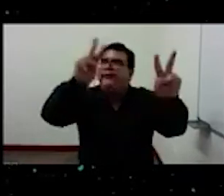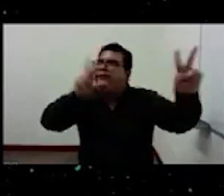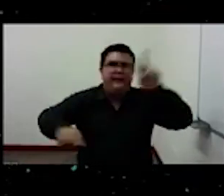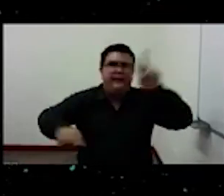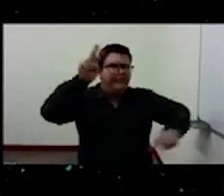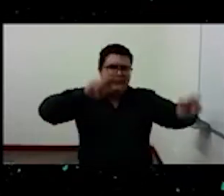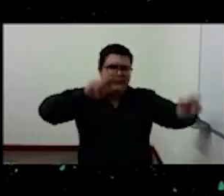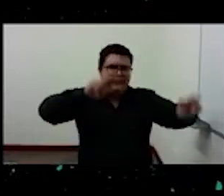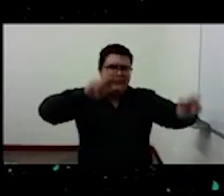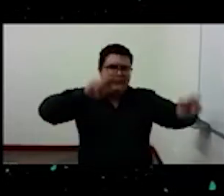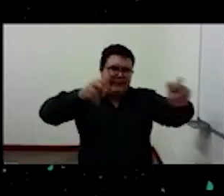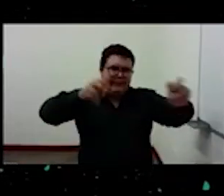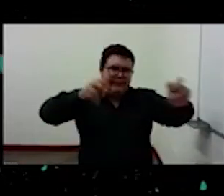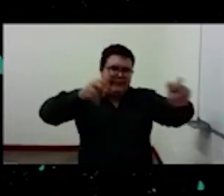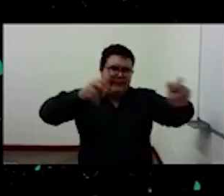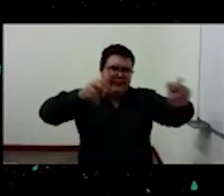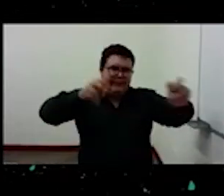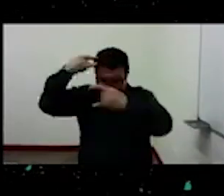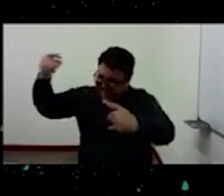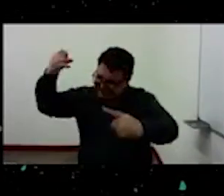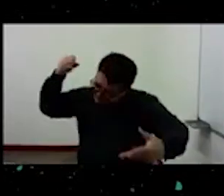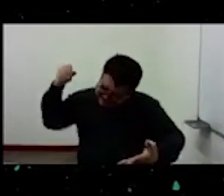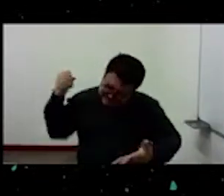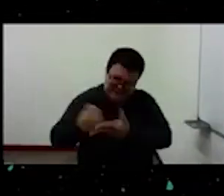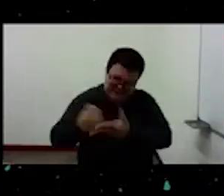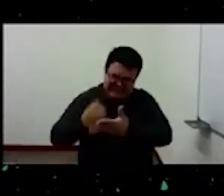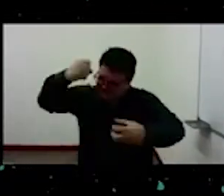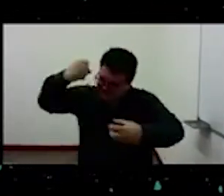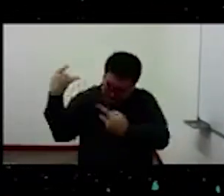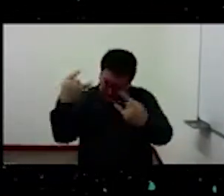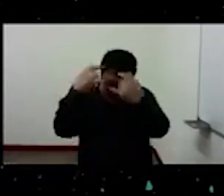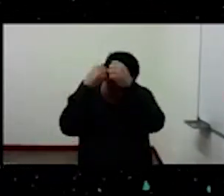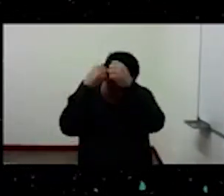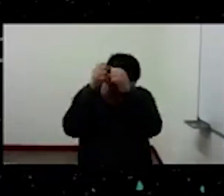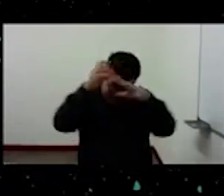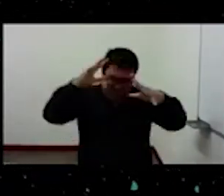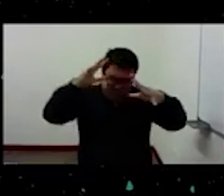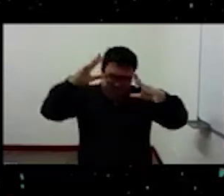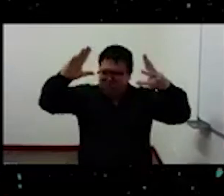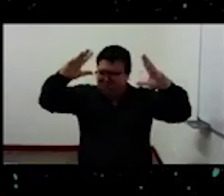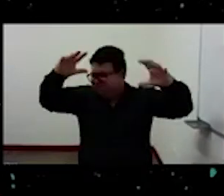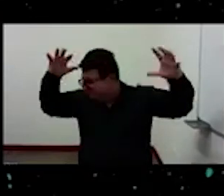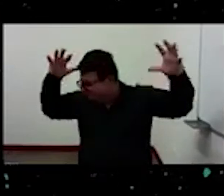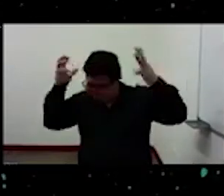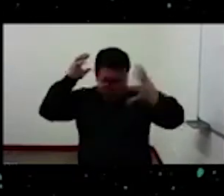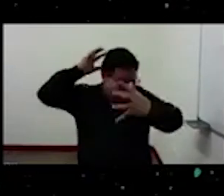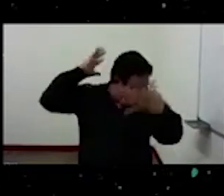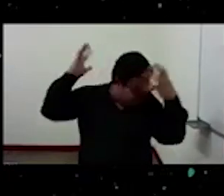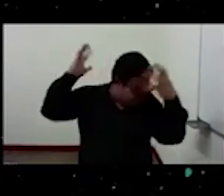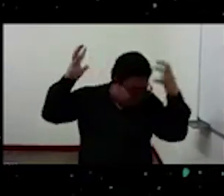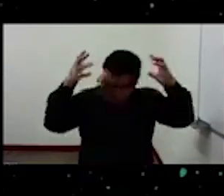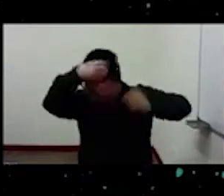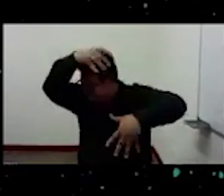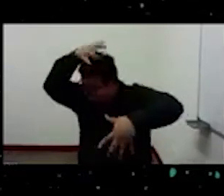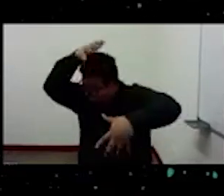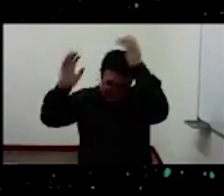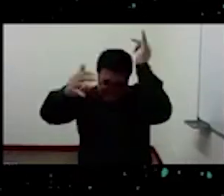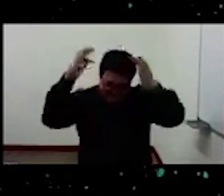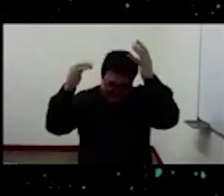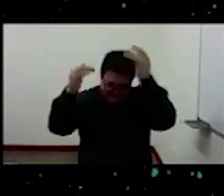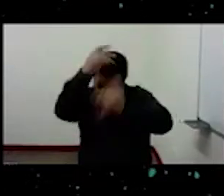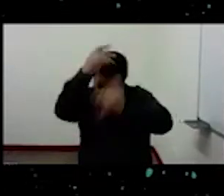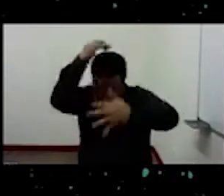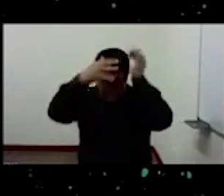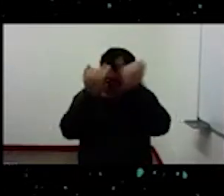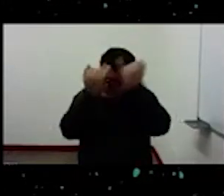puede hacerlo, con violencia, haciendo estallar la materia crujiente, porque se trata del hecho creativo de la materia